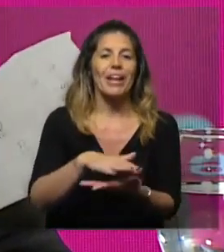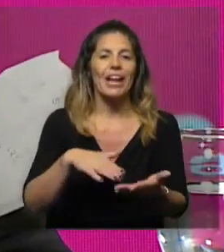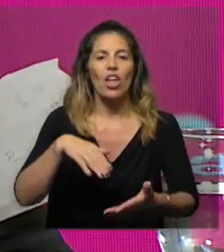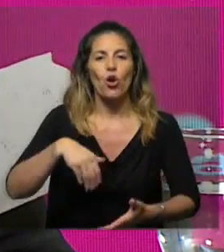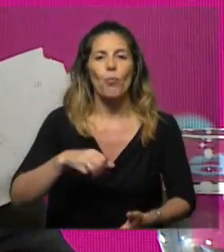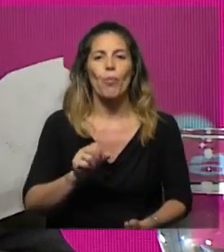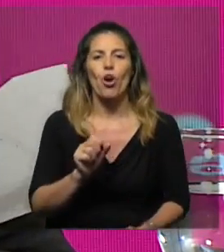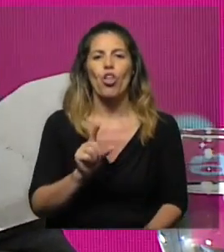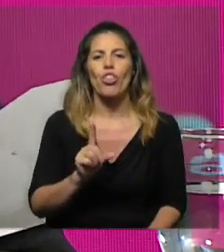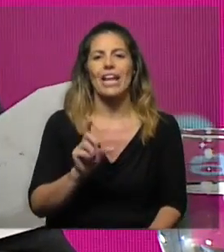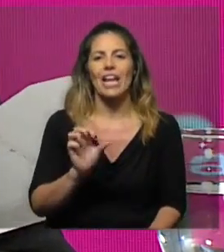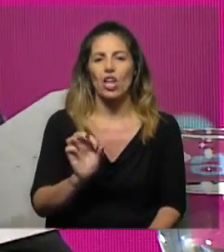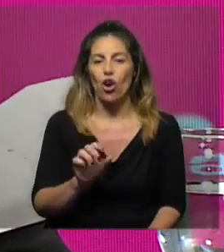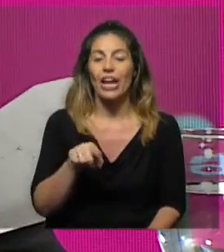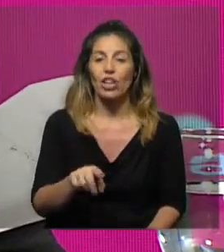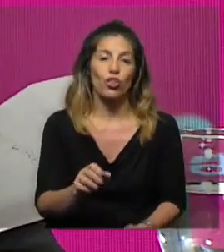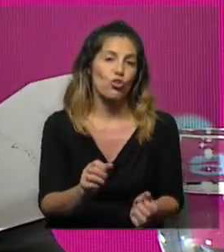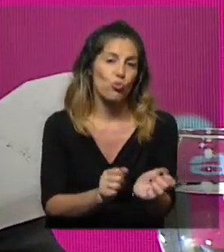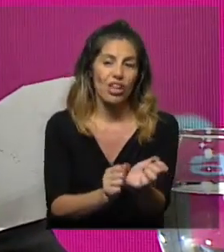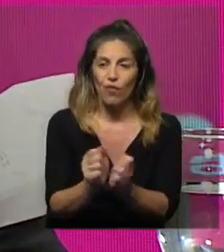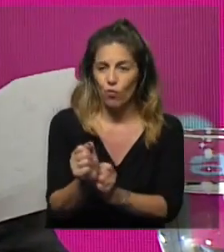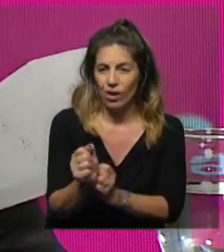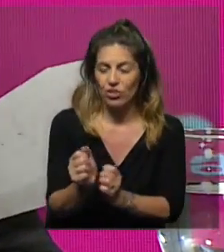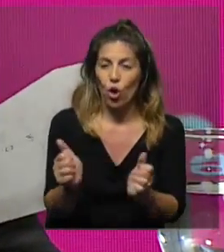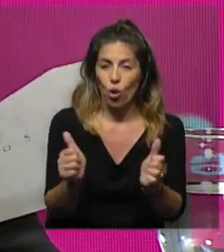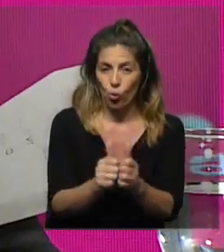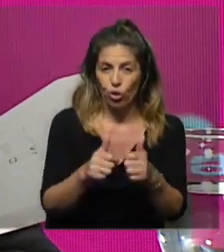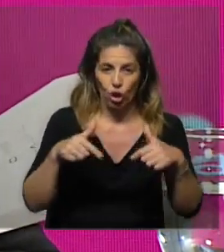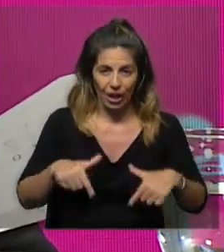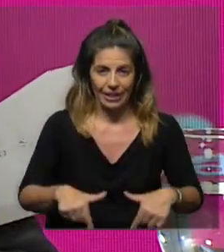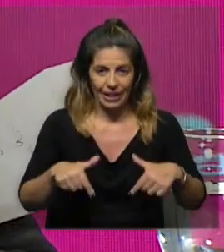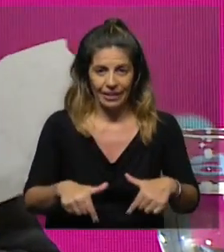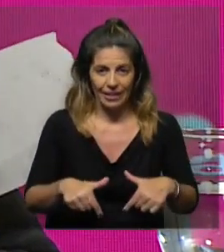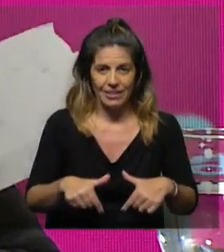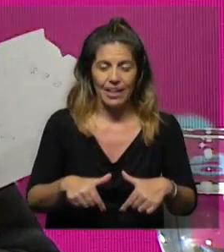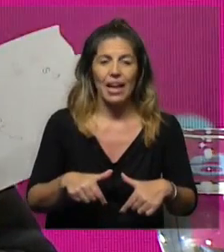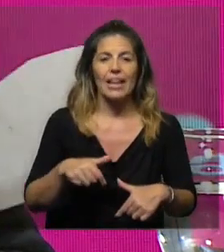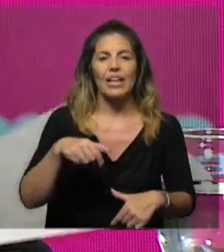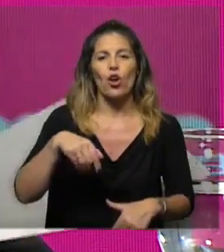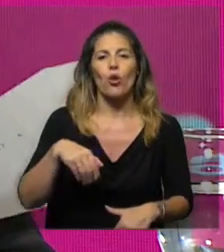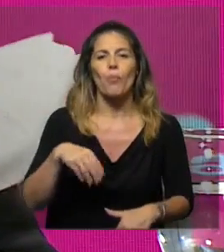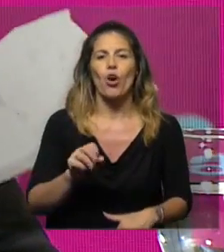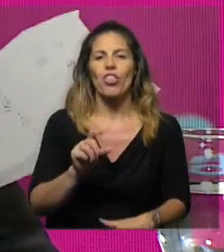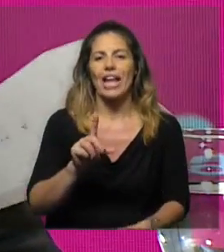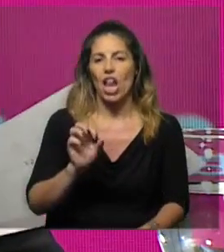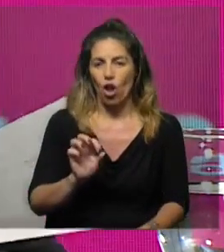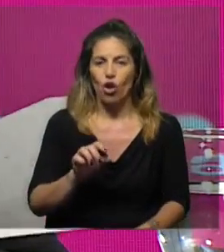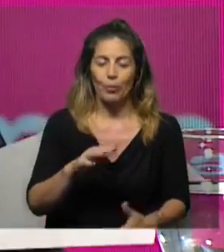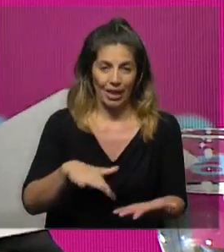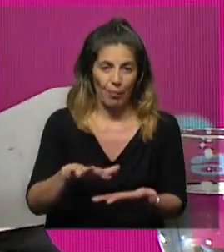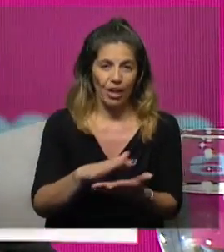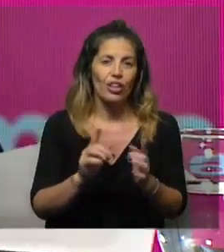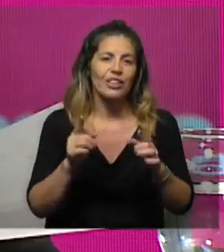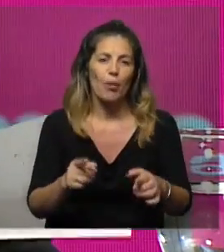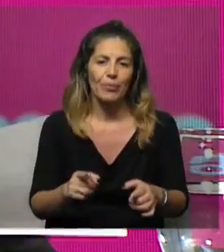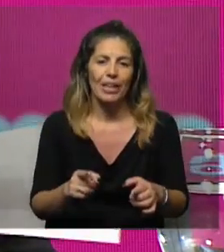un es una un trabajo un esfuerzo mancomunado con el mercado modelo y también con IVA rutas del Ministerio de Educación y cultura es importante también decir